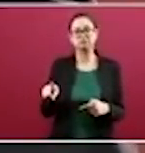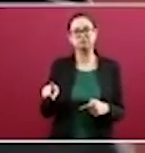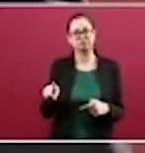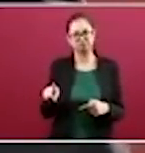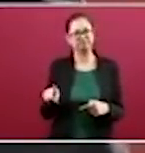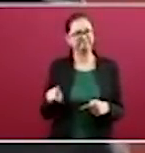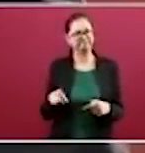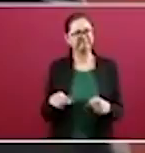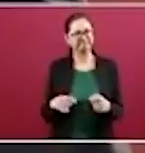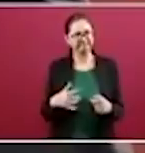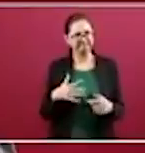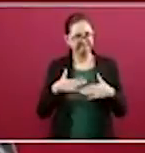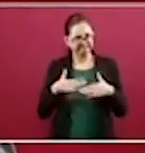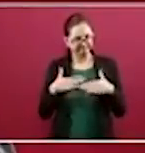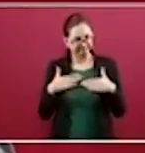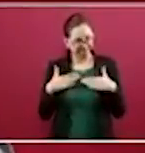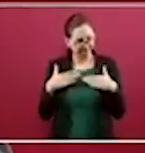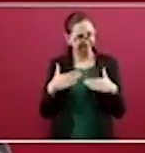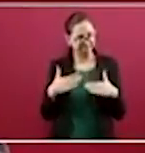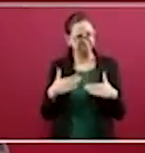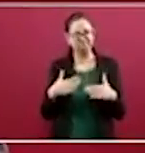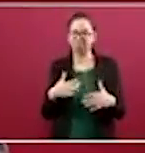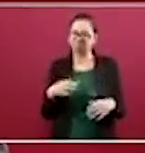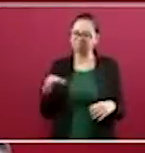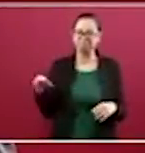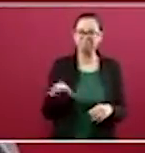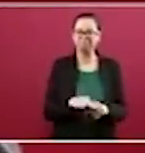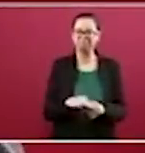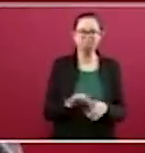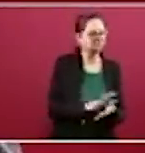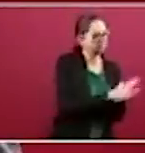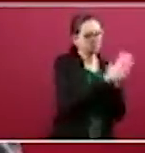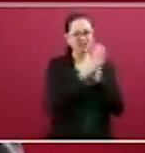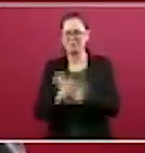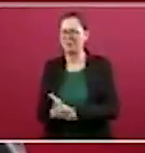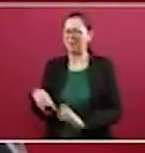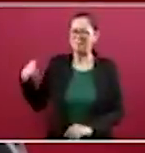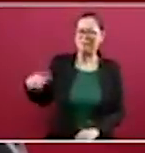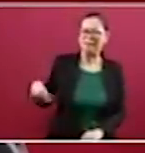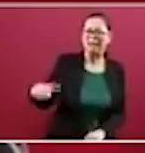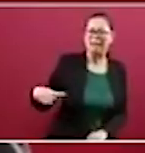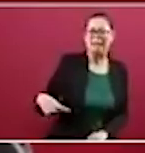apostó por un cambio verdadero, por una transformación, ya no más de lo mismo.